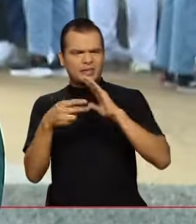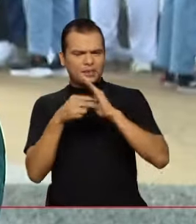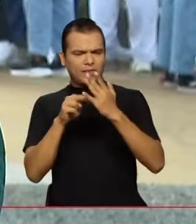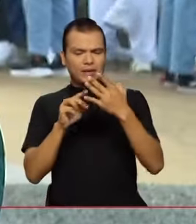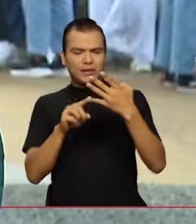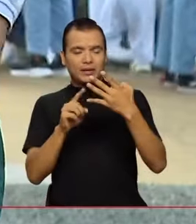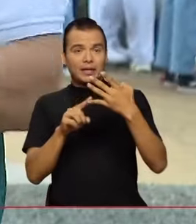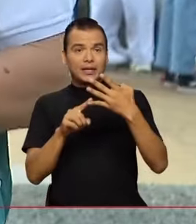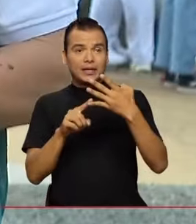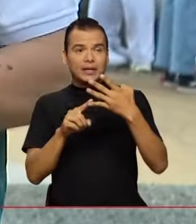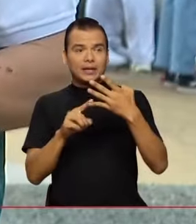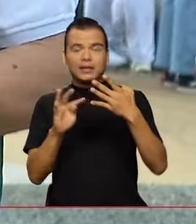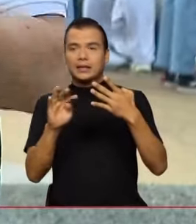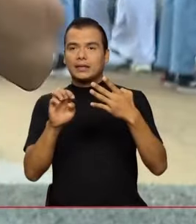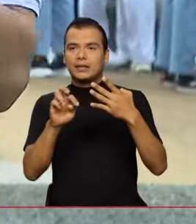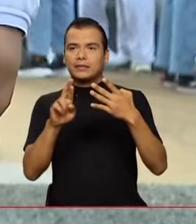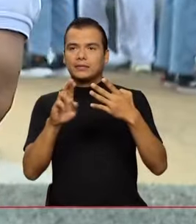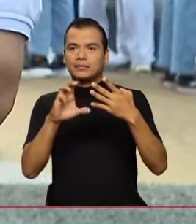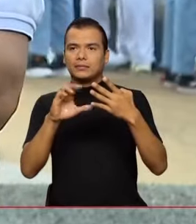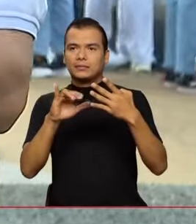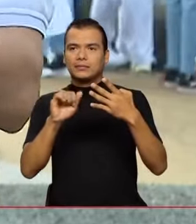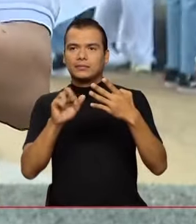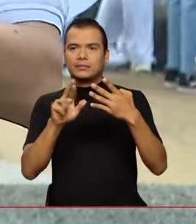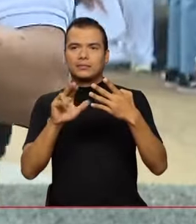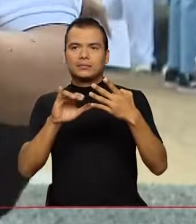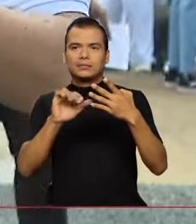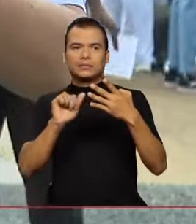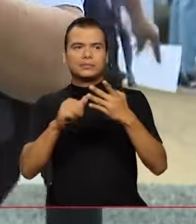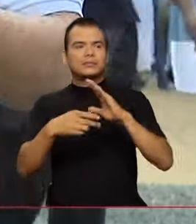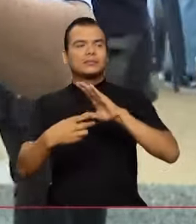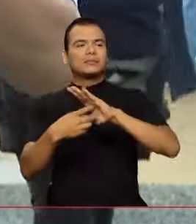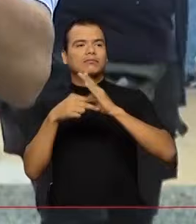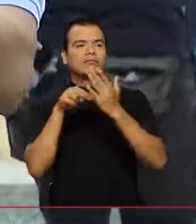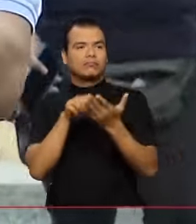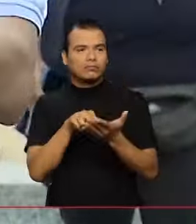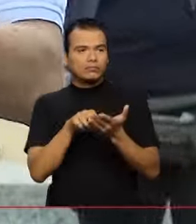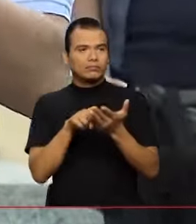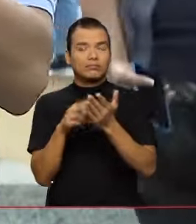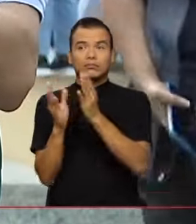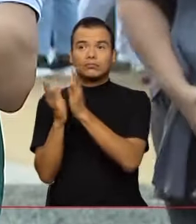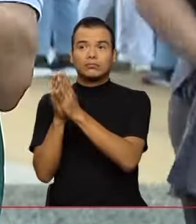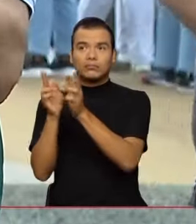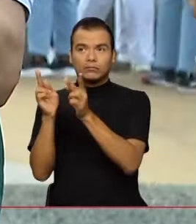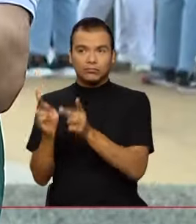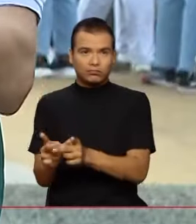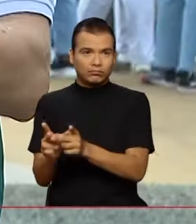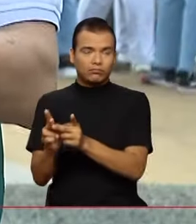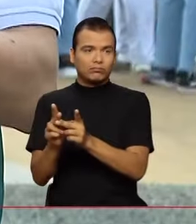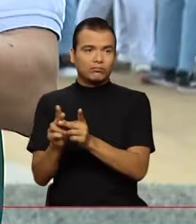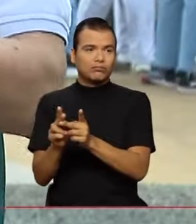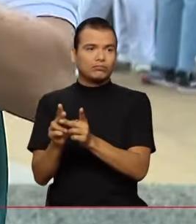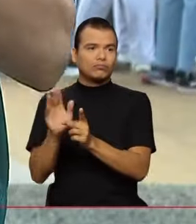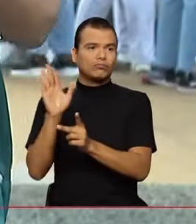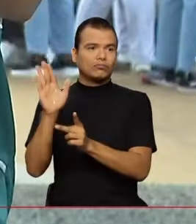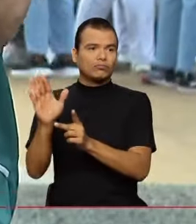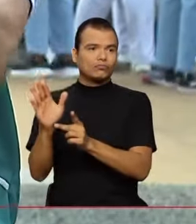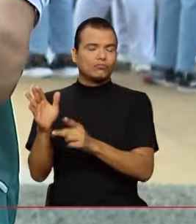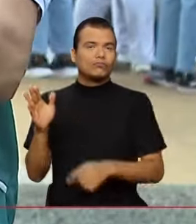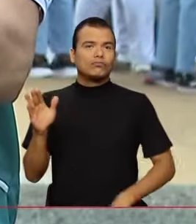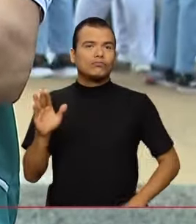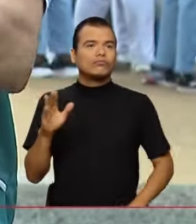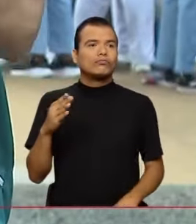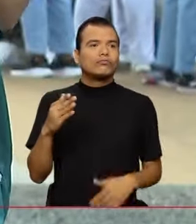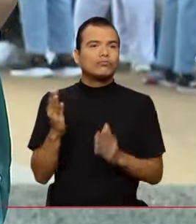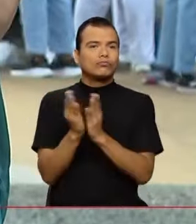nivel terciario, pues obliga que los aprendices o los ciudadanos colombianos deban